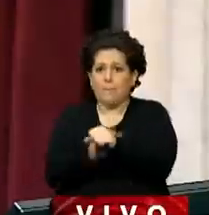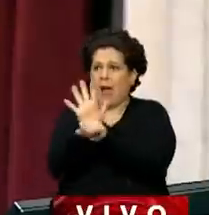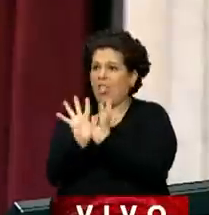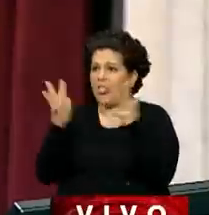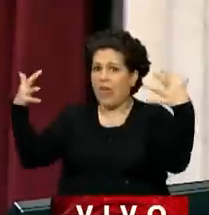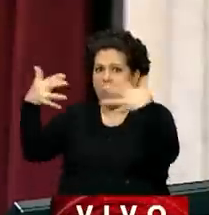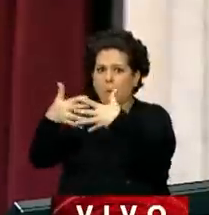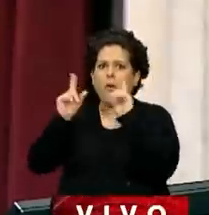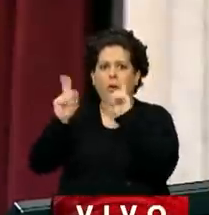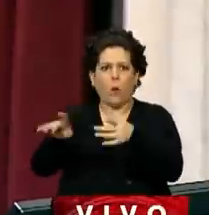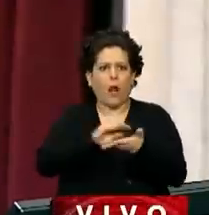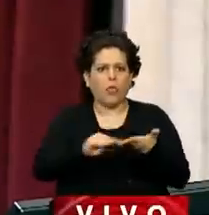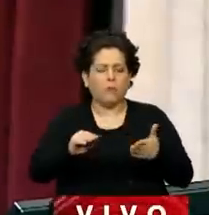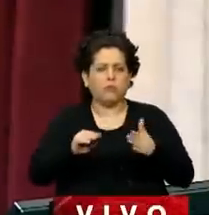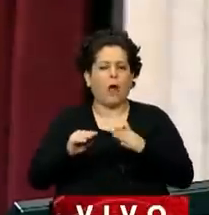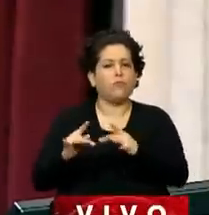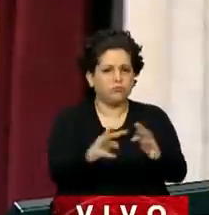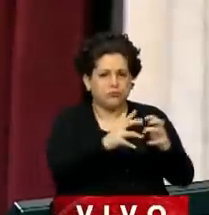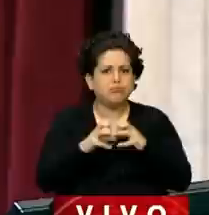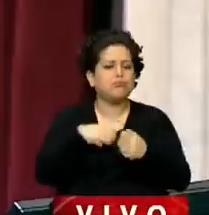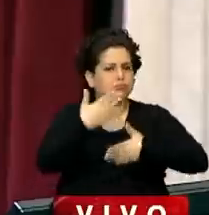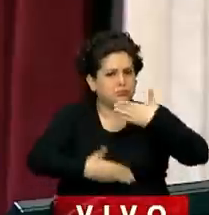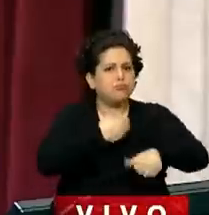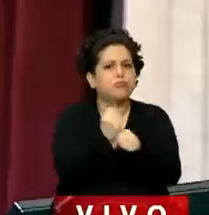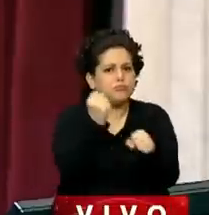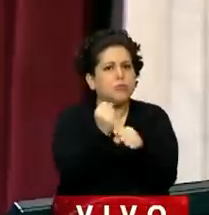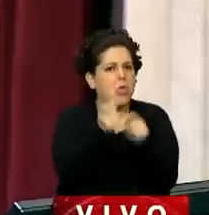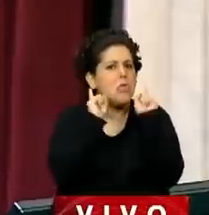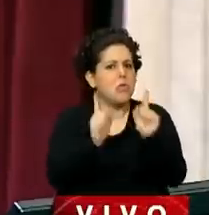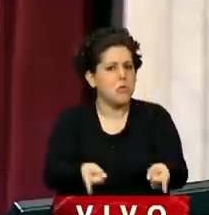todos hacer funcionar a la Cámara en pandemia.